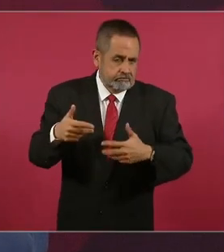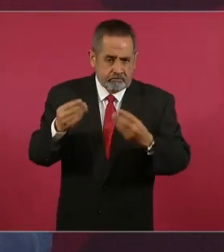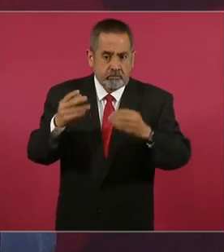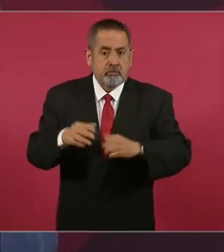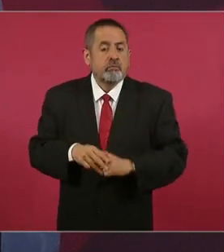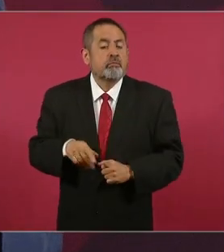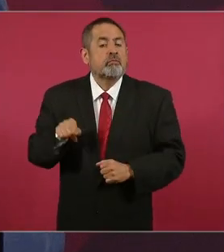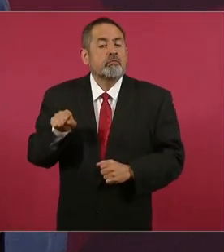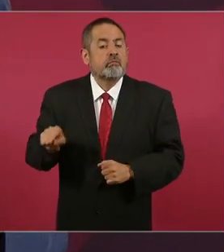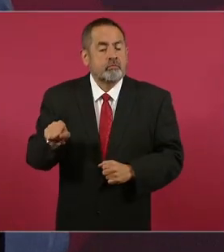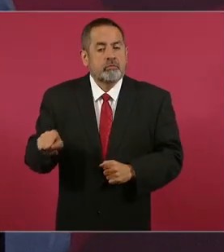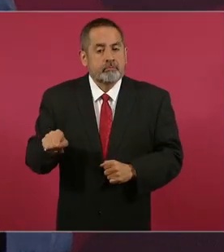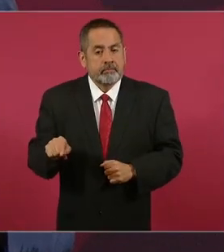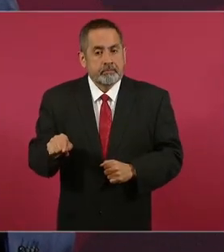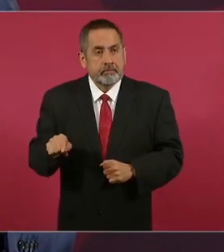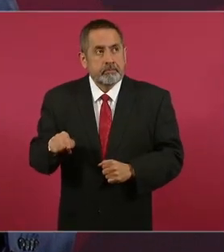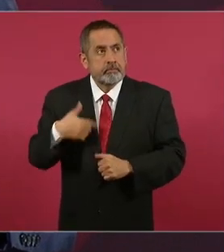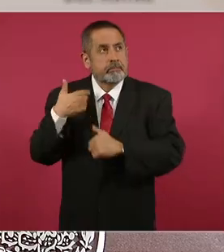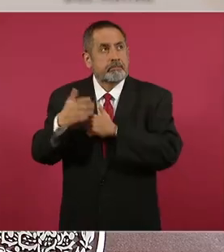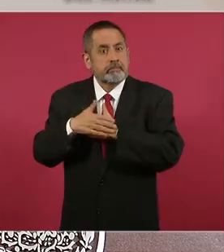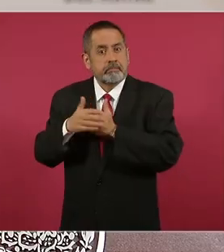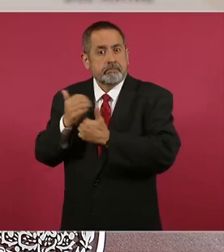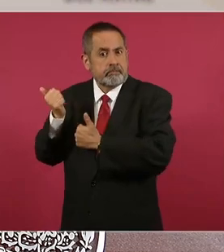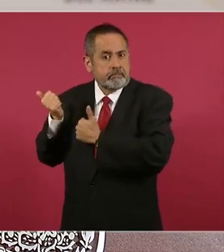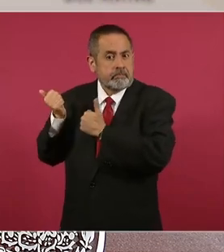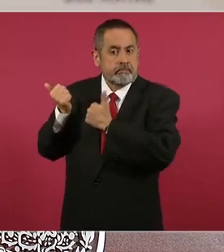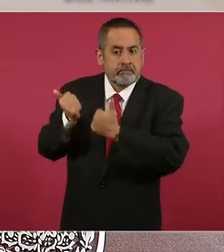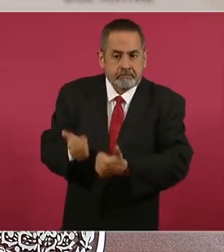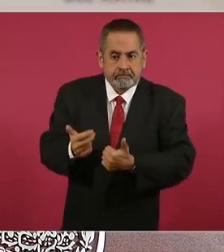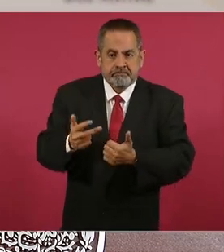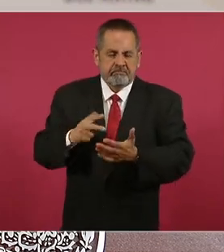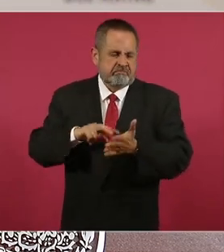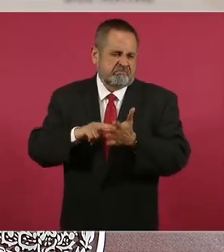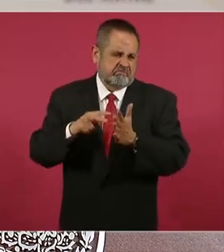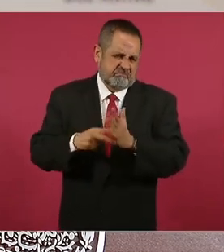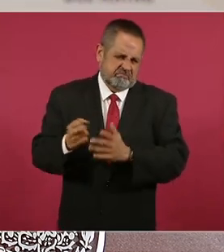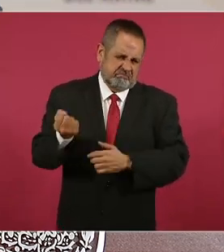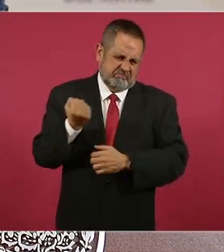van a traer los mejores técnicos